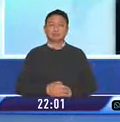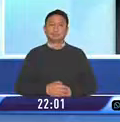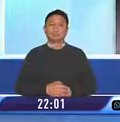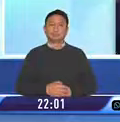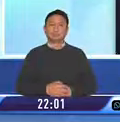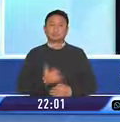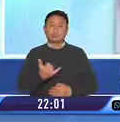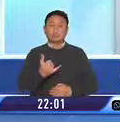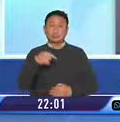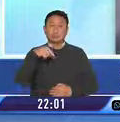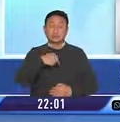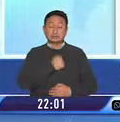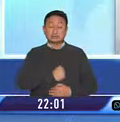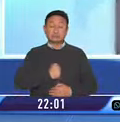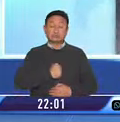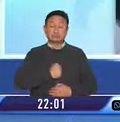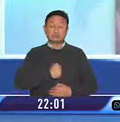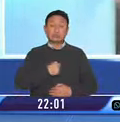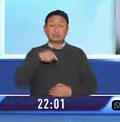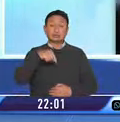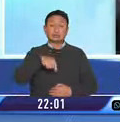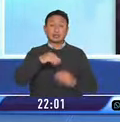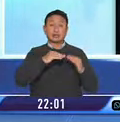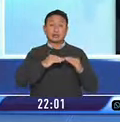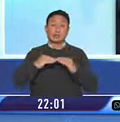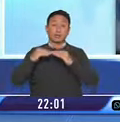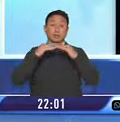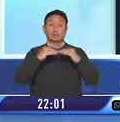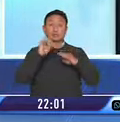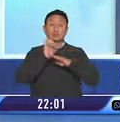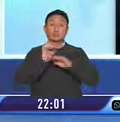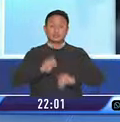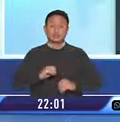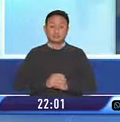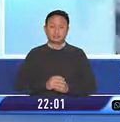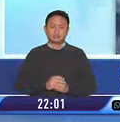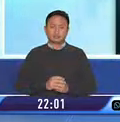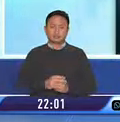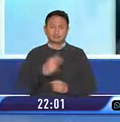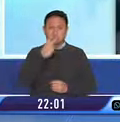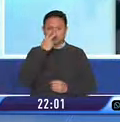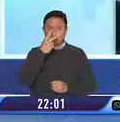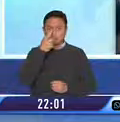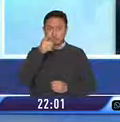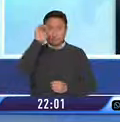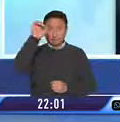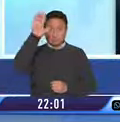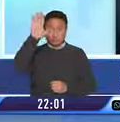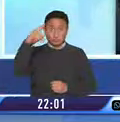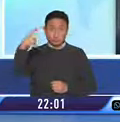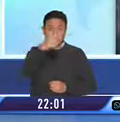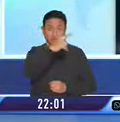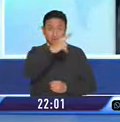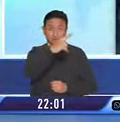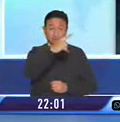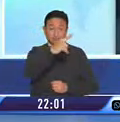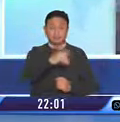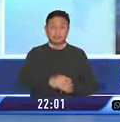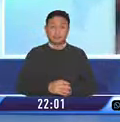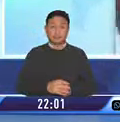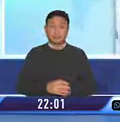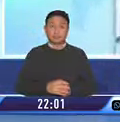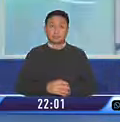un hecho lamentable que enluta la democracia. Podemos ver en pantallas que también